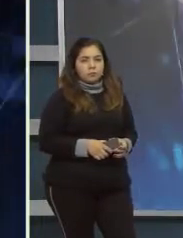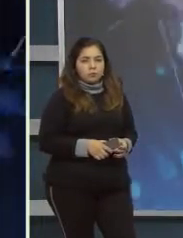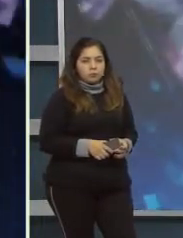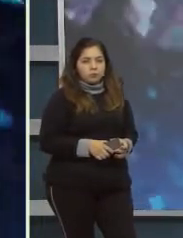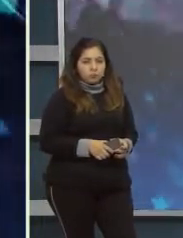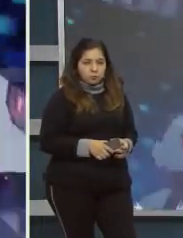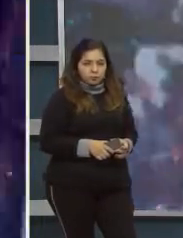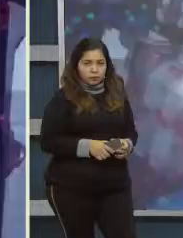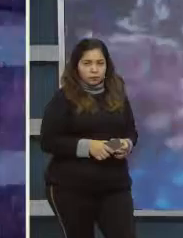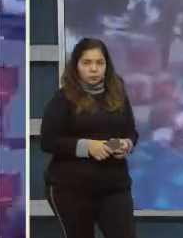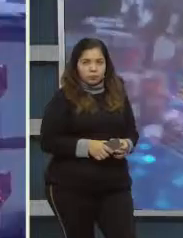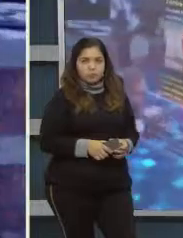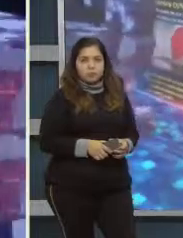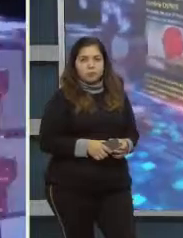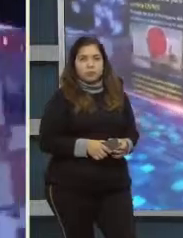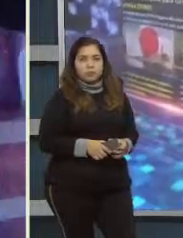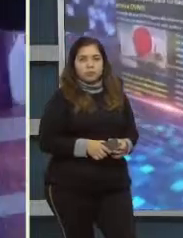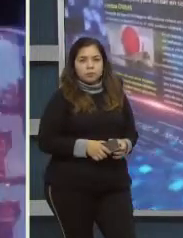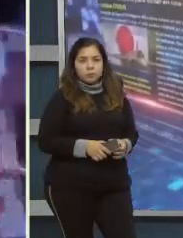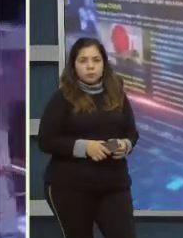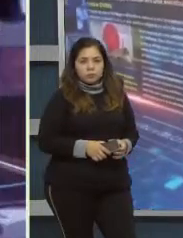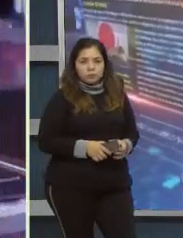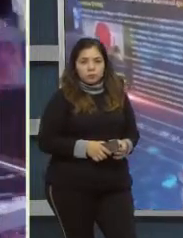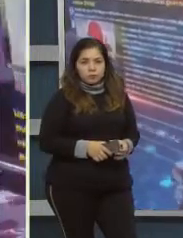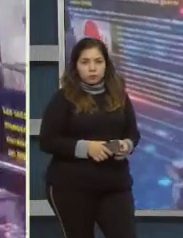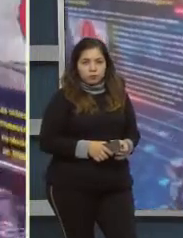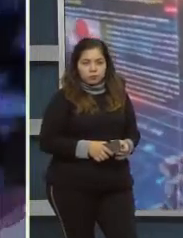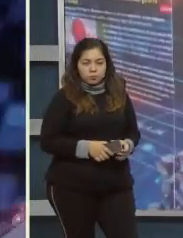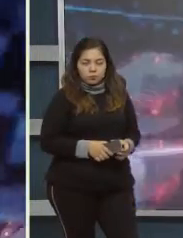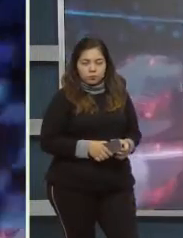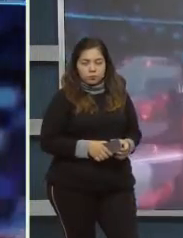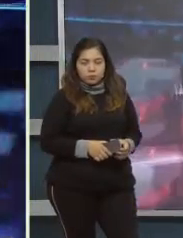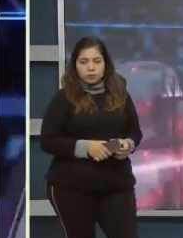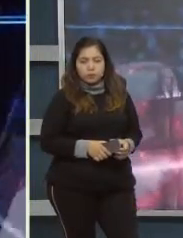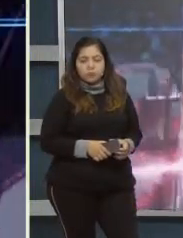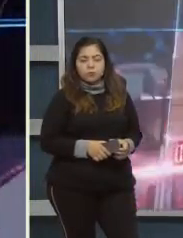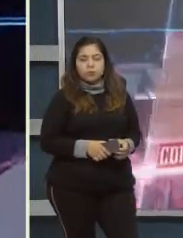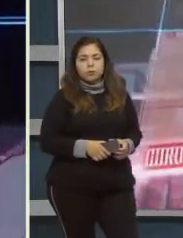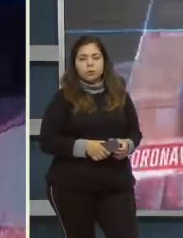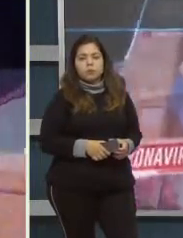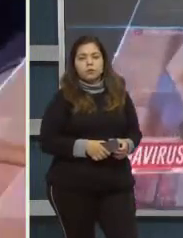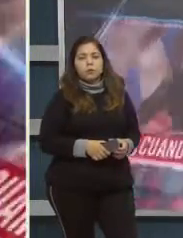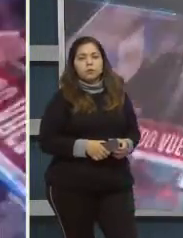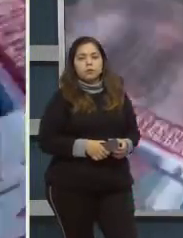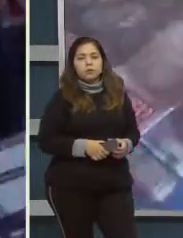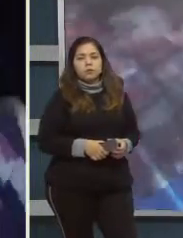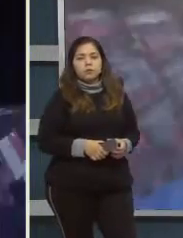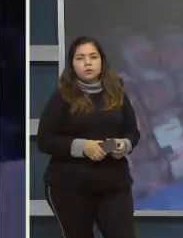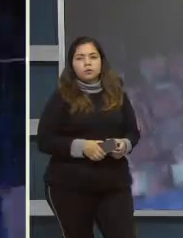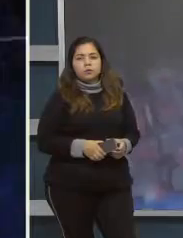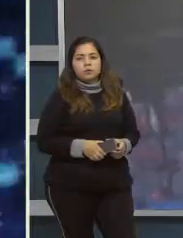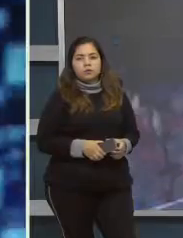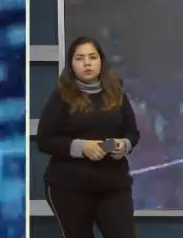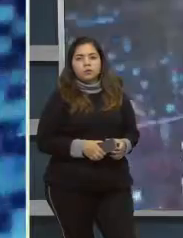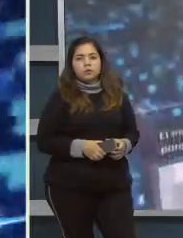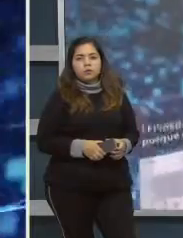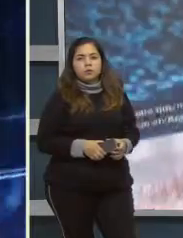colegios preuniversitarios, la consulta también para las unidades académicas de grado, y los exámenes